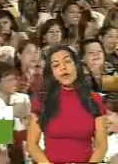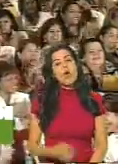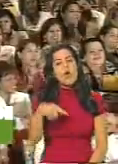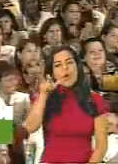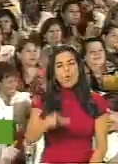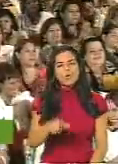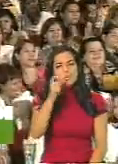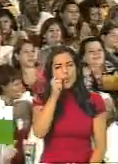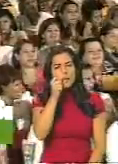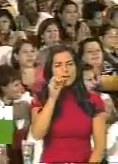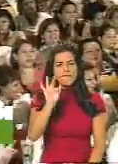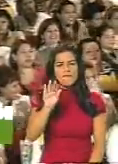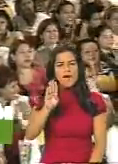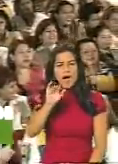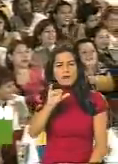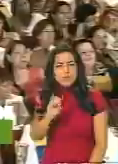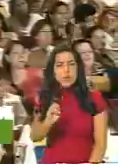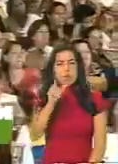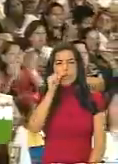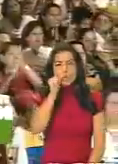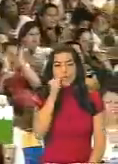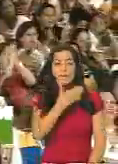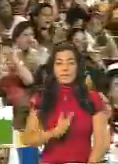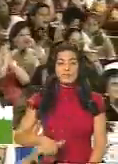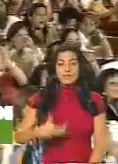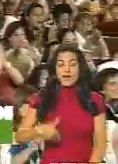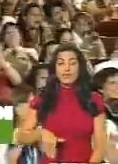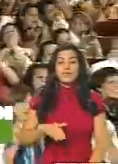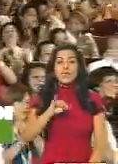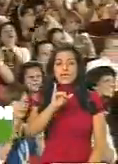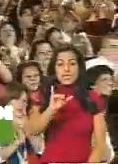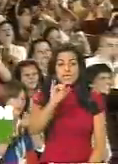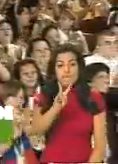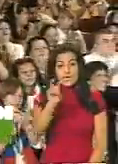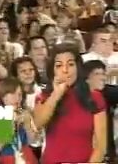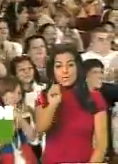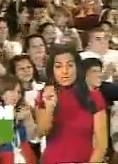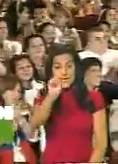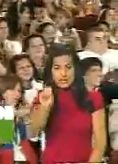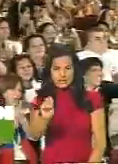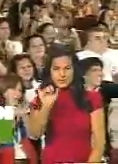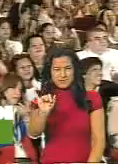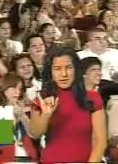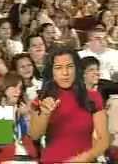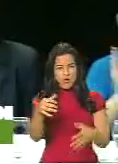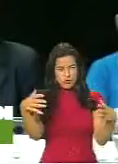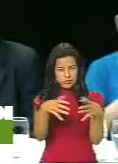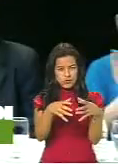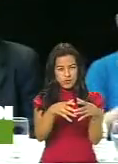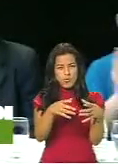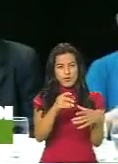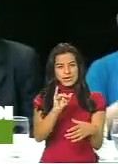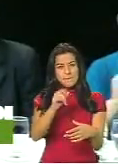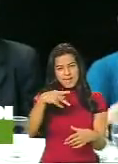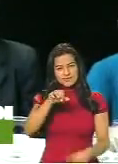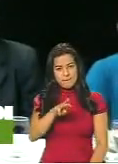Fabio Quijada, presidente del Instituto de Previsión y Asistencia Social del Magisterio de nuestro